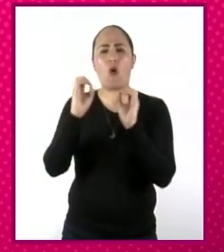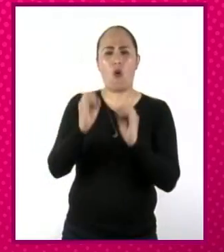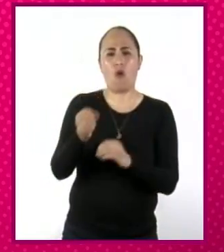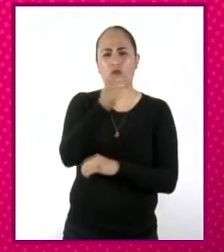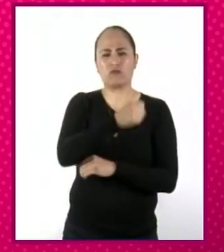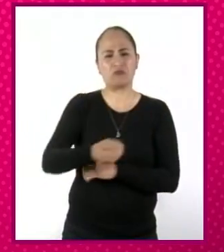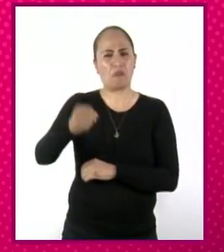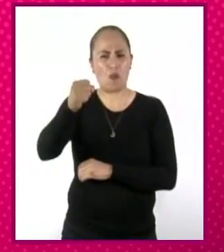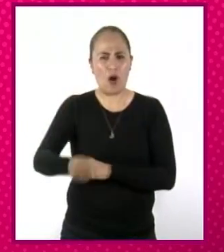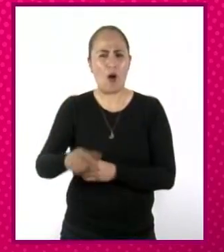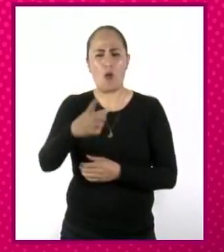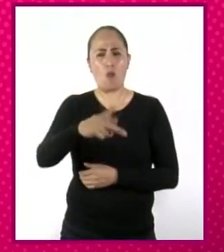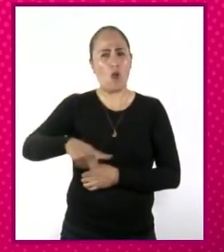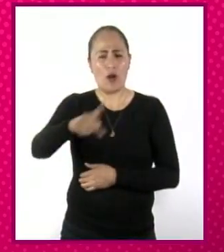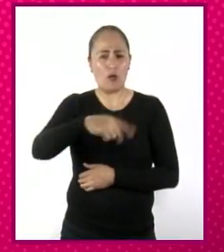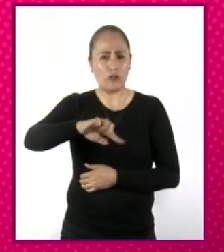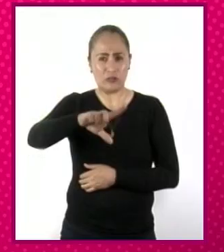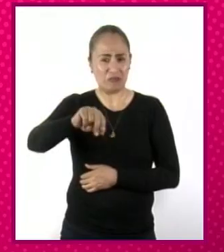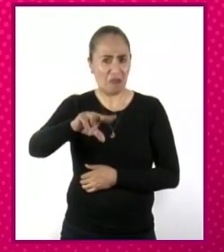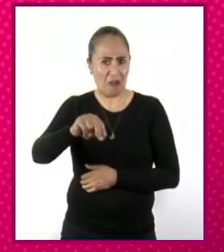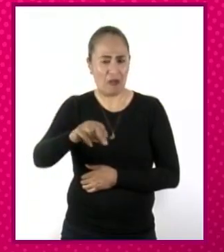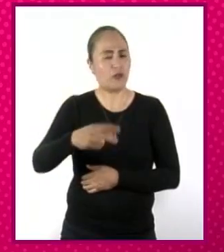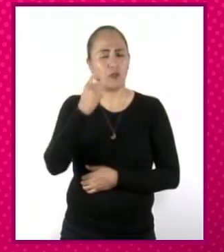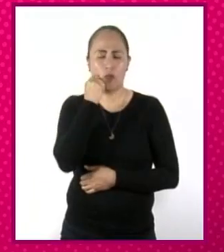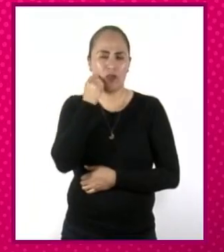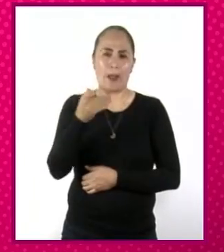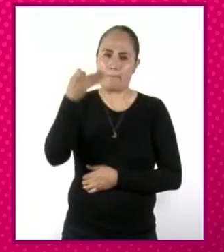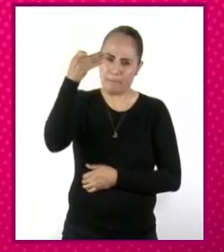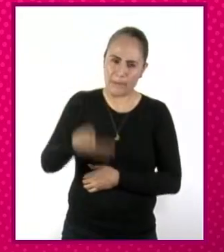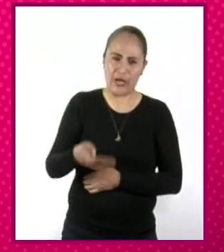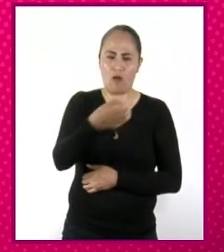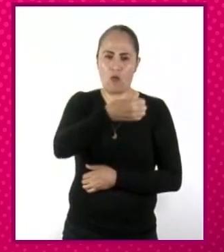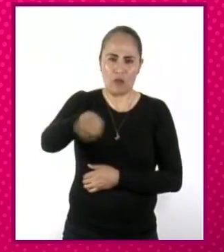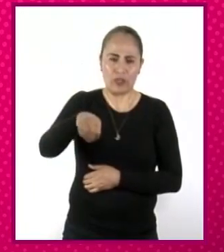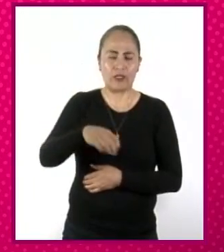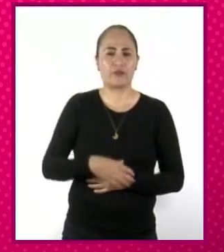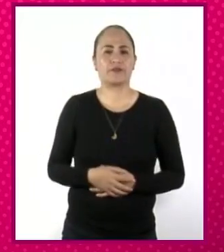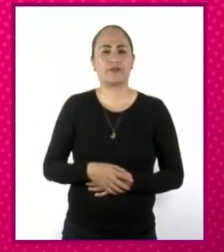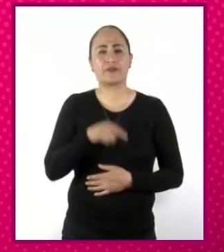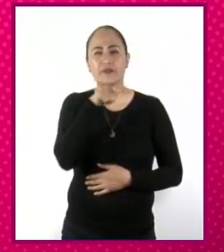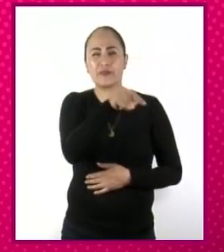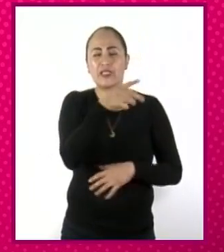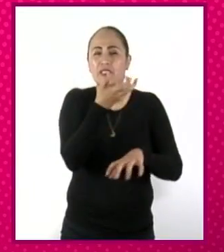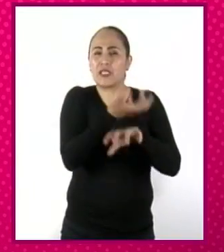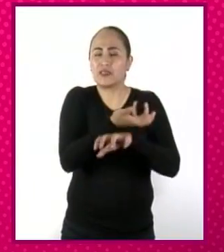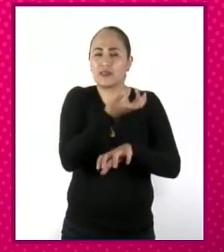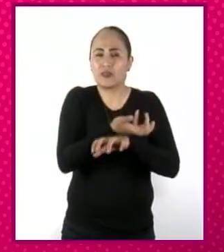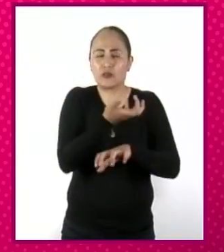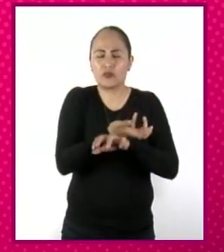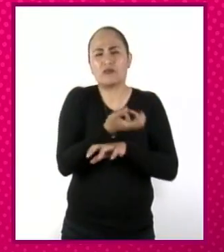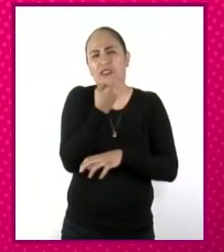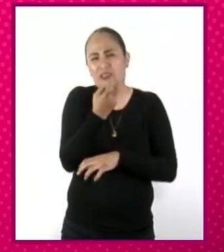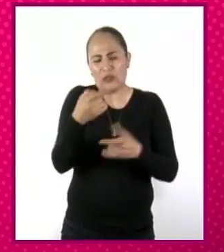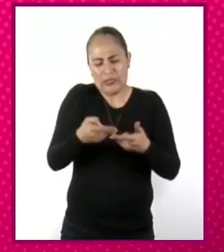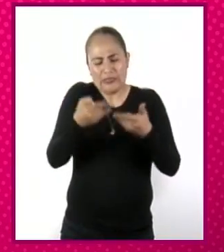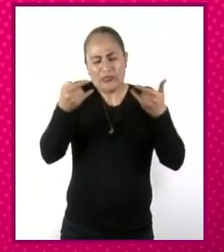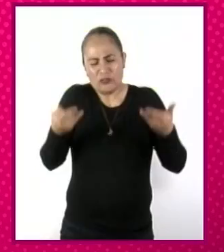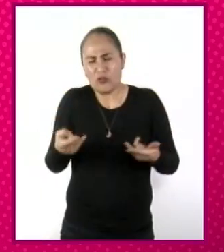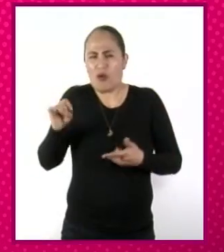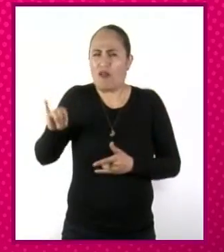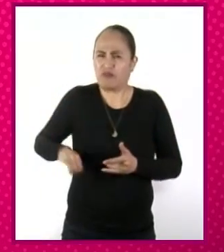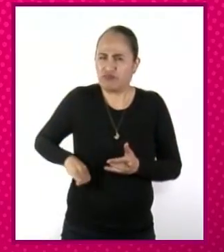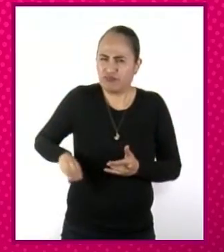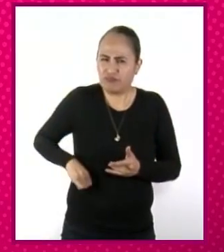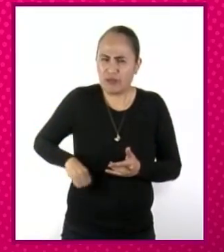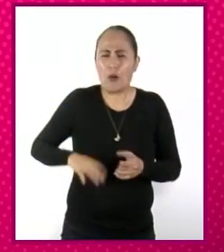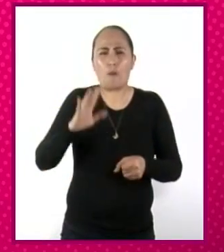pueblos que no las compartan. El caso de Estados Unidos es, como comentábamos hace un momento, muy interesante porque es la primera vez que se